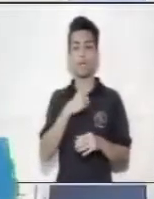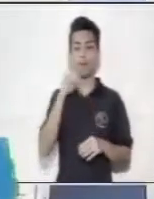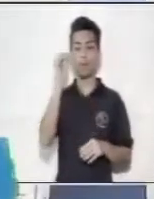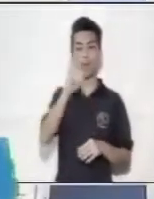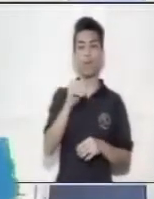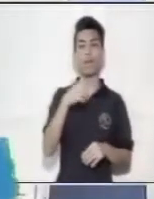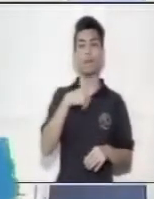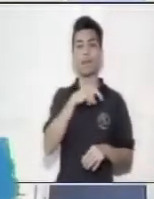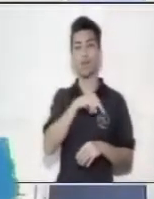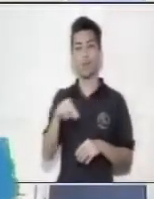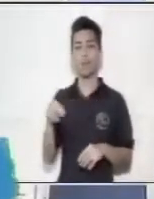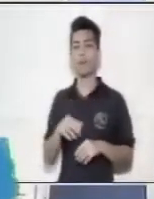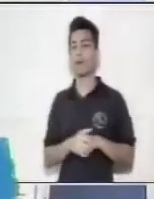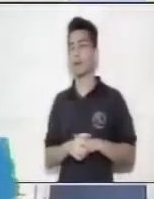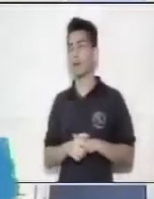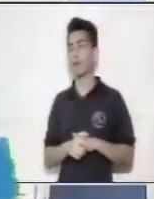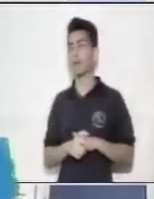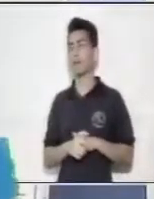Banner